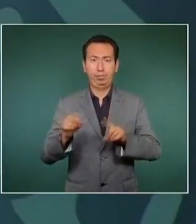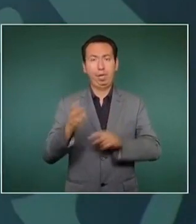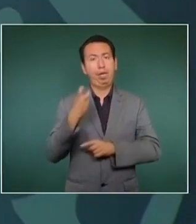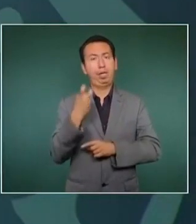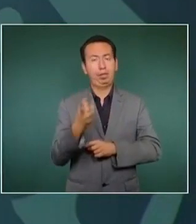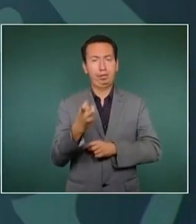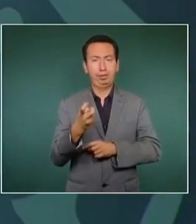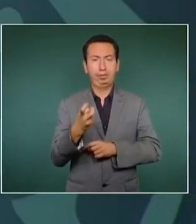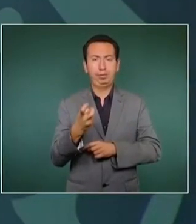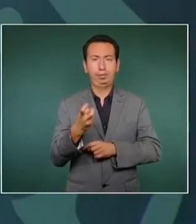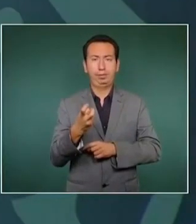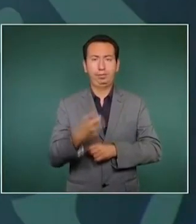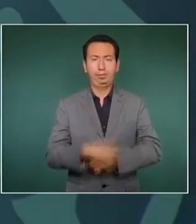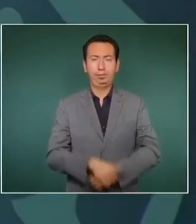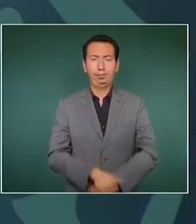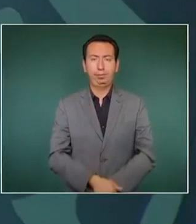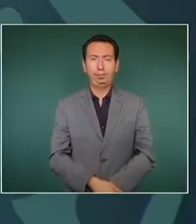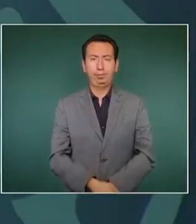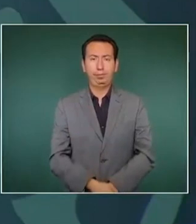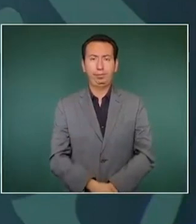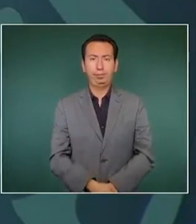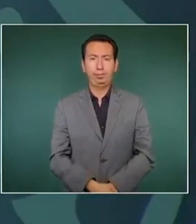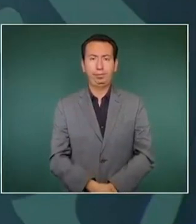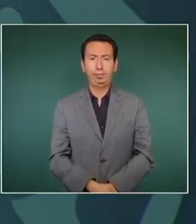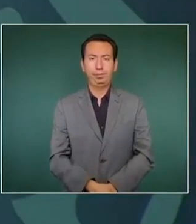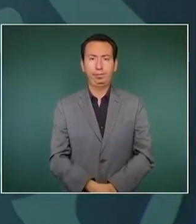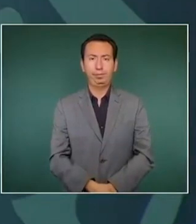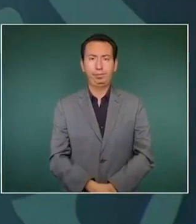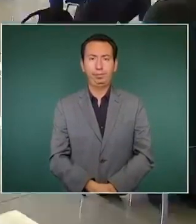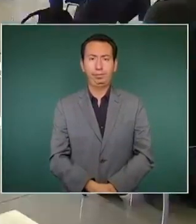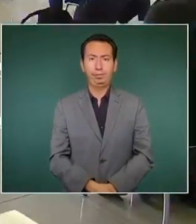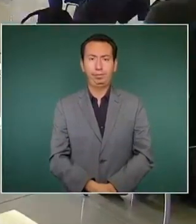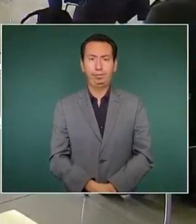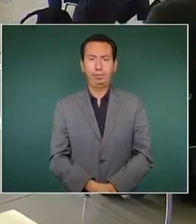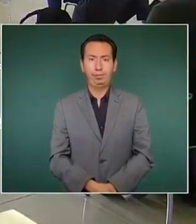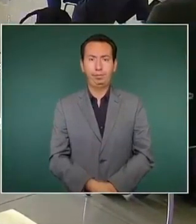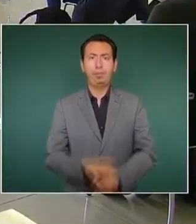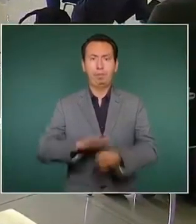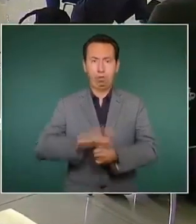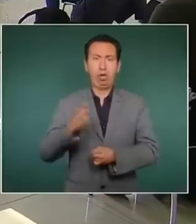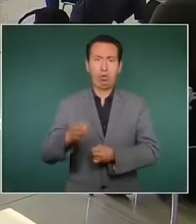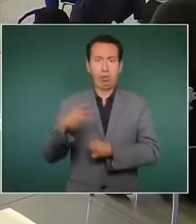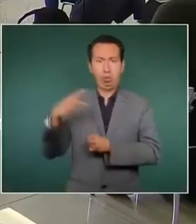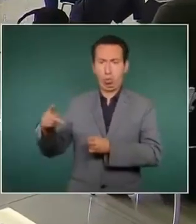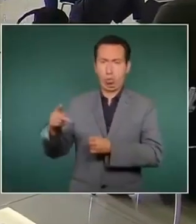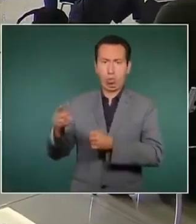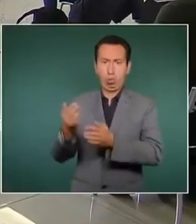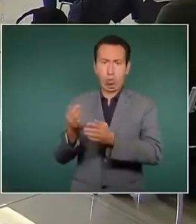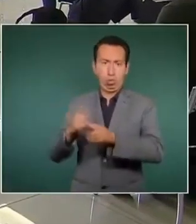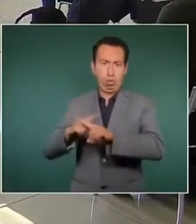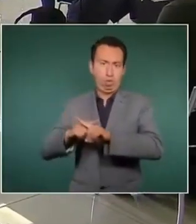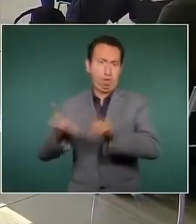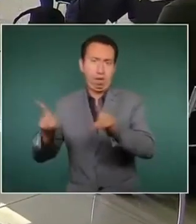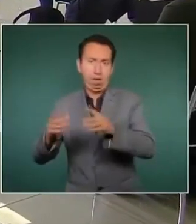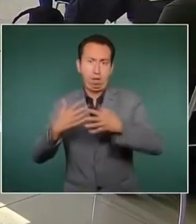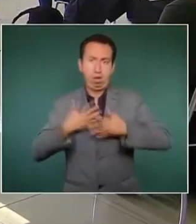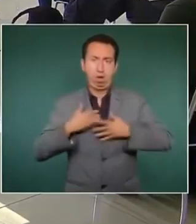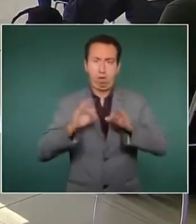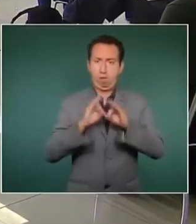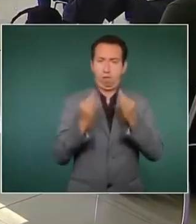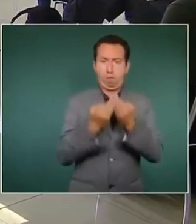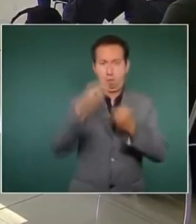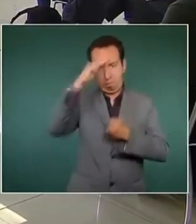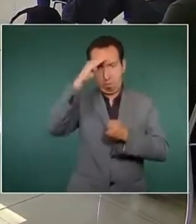incluso por las versiones que hemos venido conociendo, durante algunos años, pues era de alguna forma y gracias a